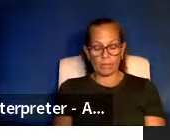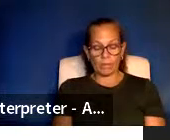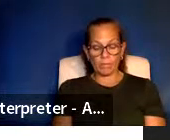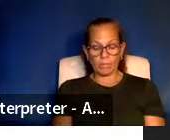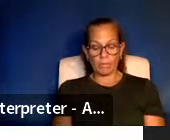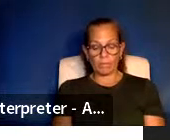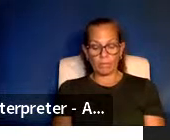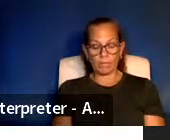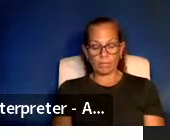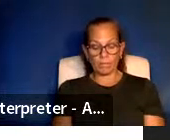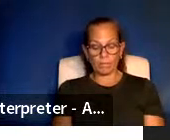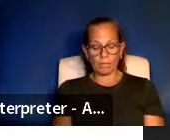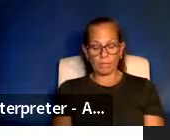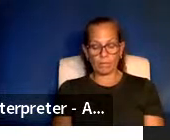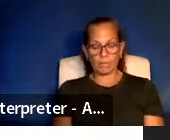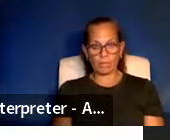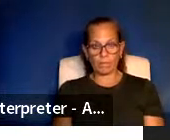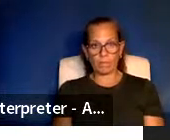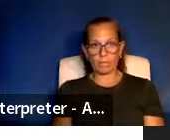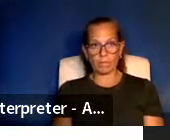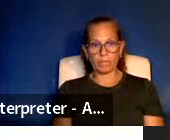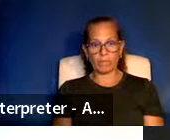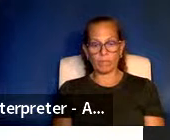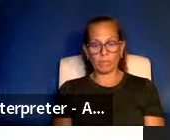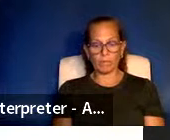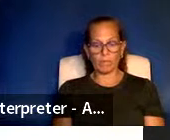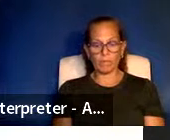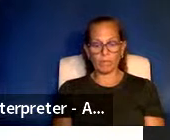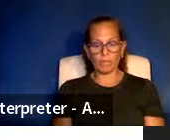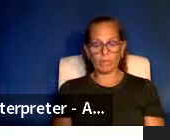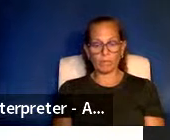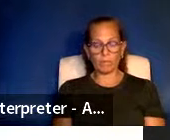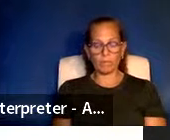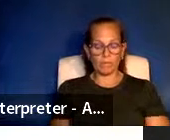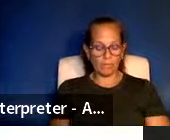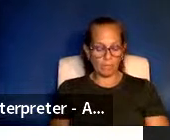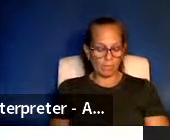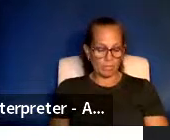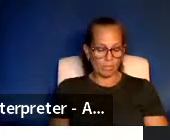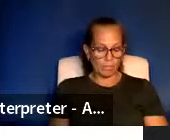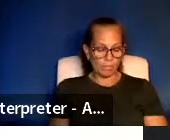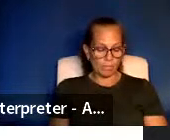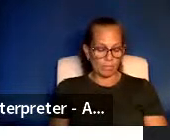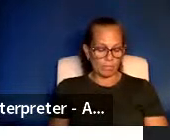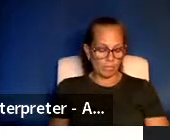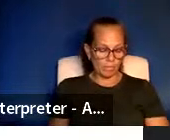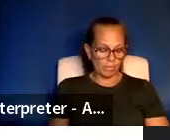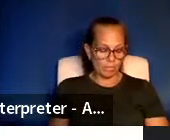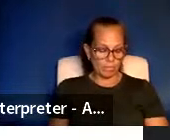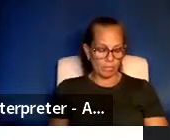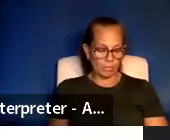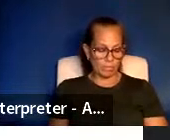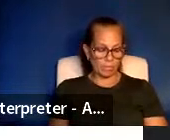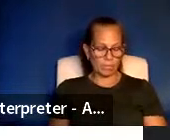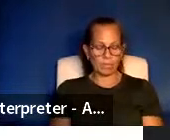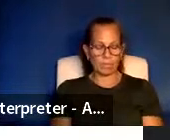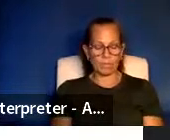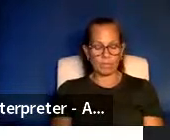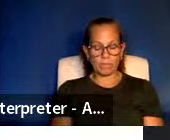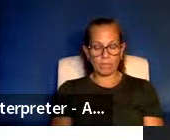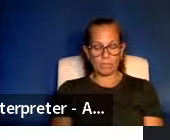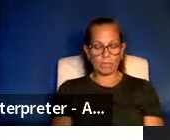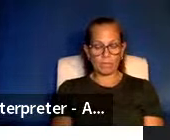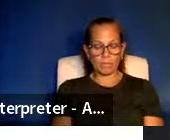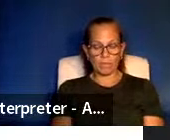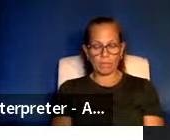de la tarde, cuando tendremos una reunión pública de alcance que será totalmente virtual. Por favor,